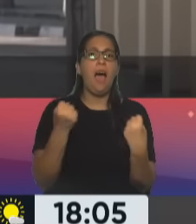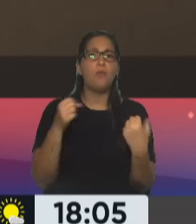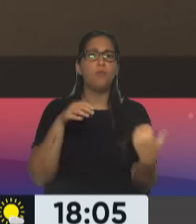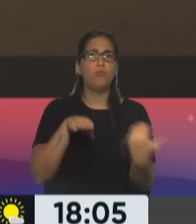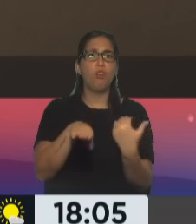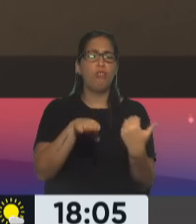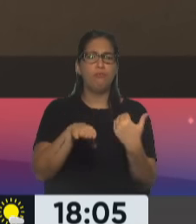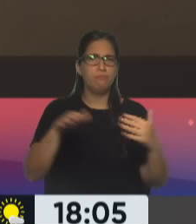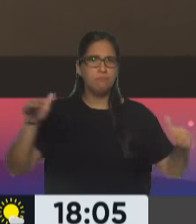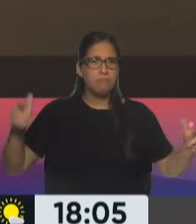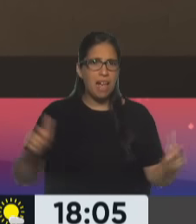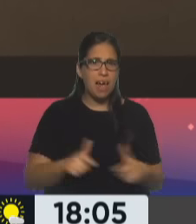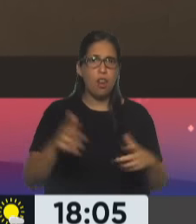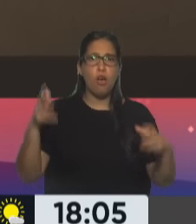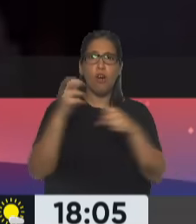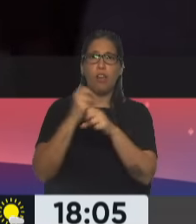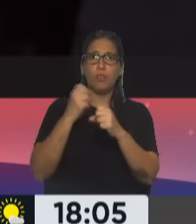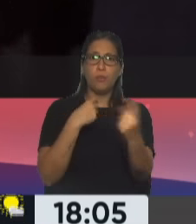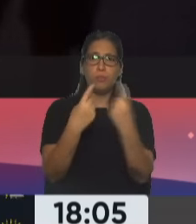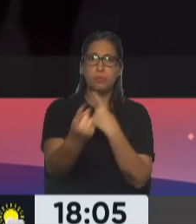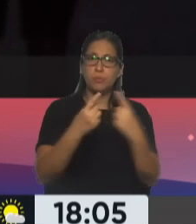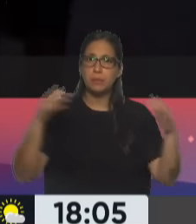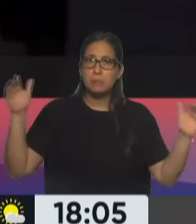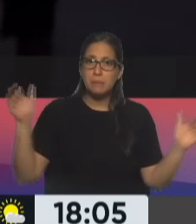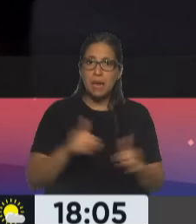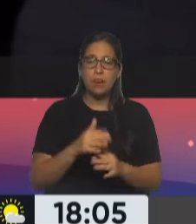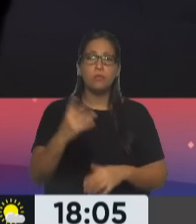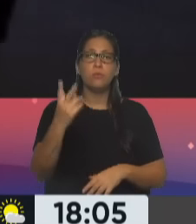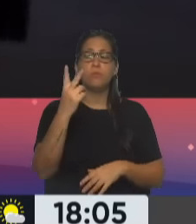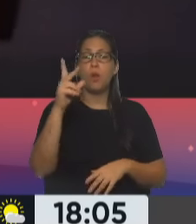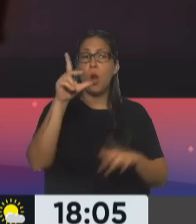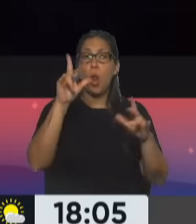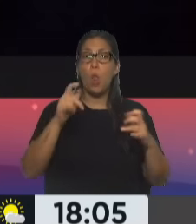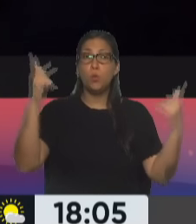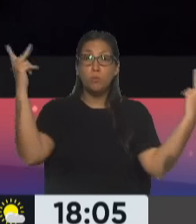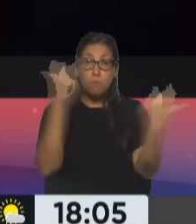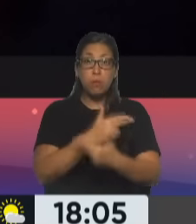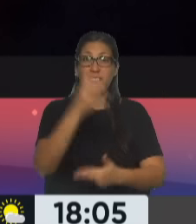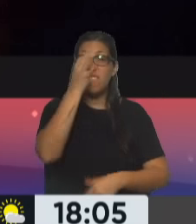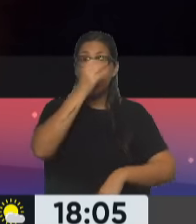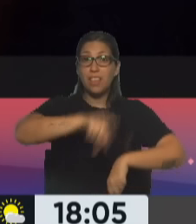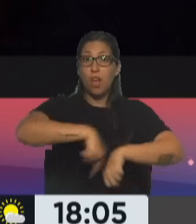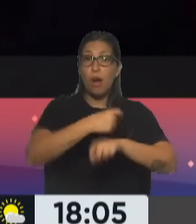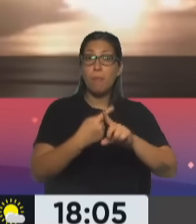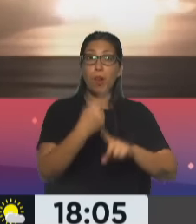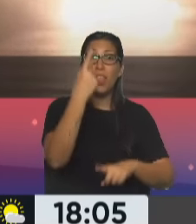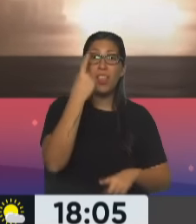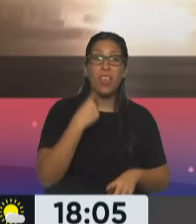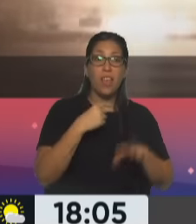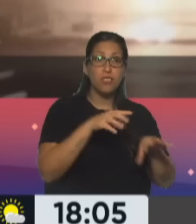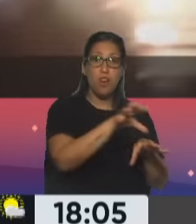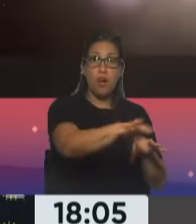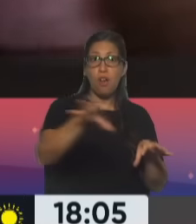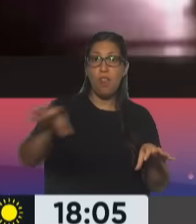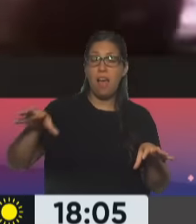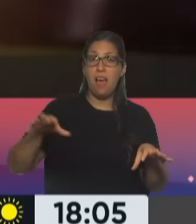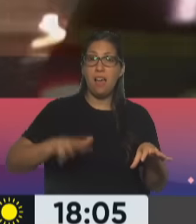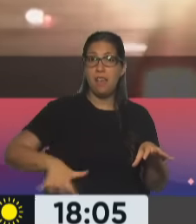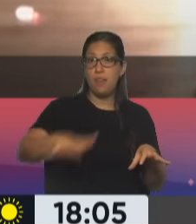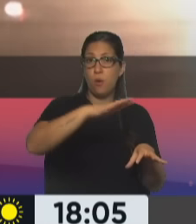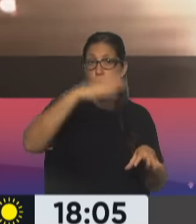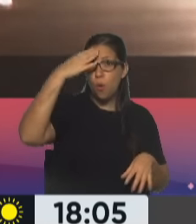particulares y del transporte urbano y se registran apagones de hasta 20 horas diarias en varias regiones del país. Esta